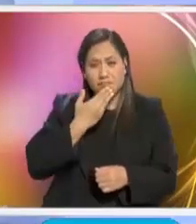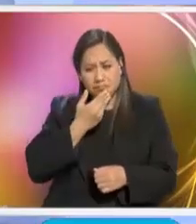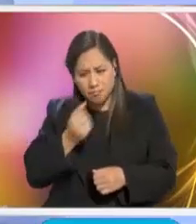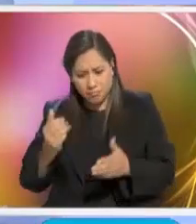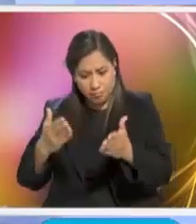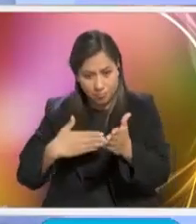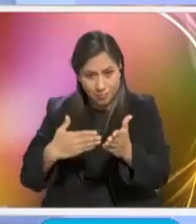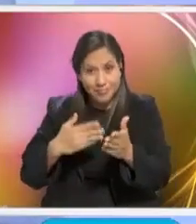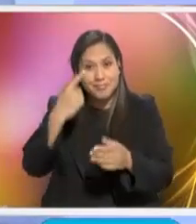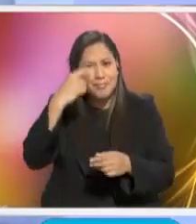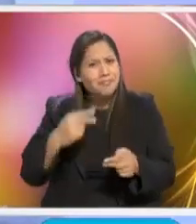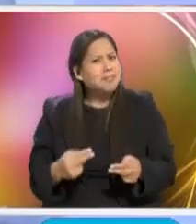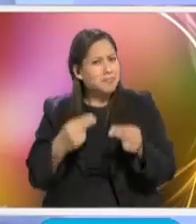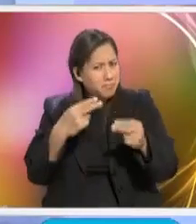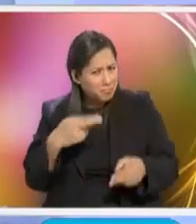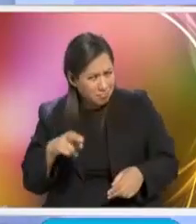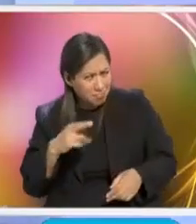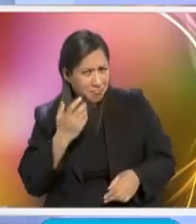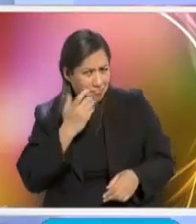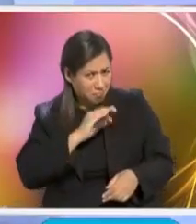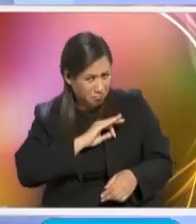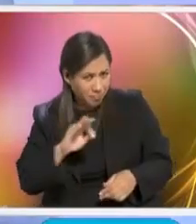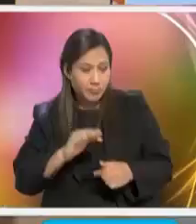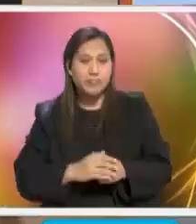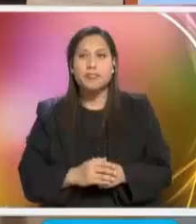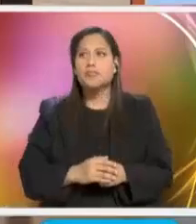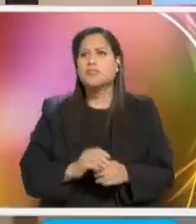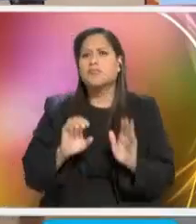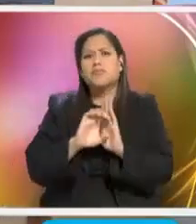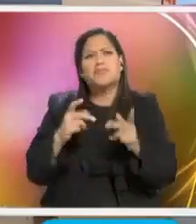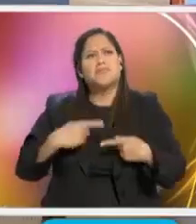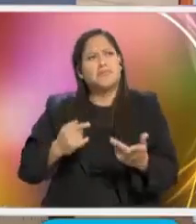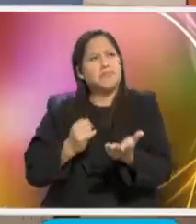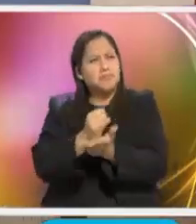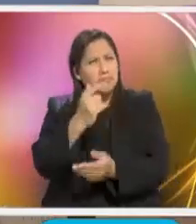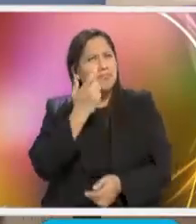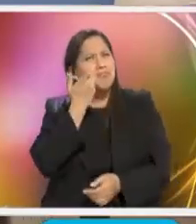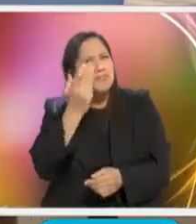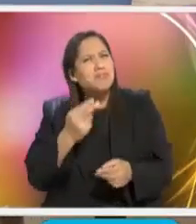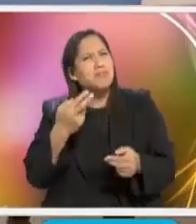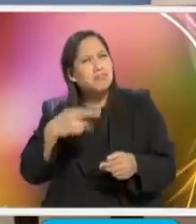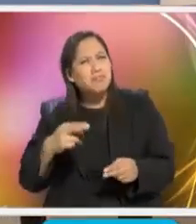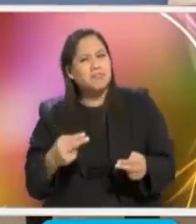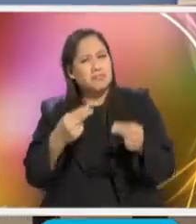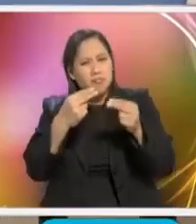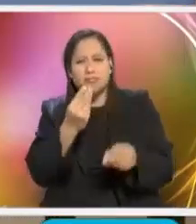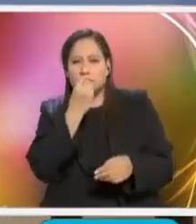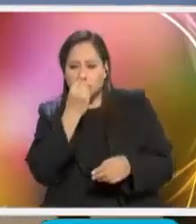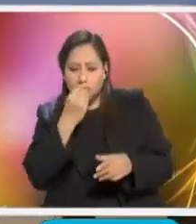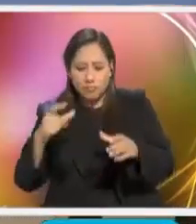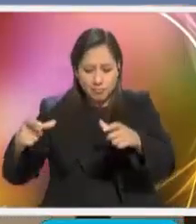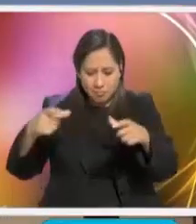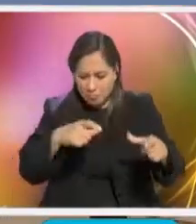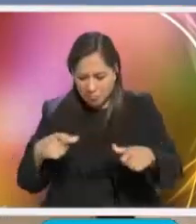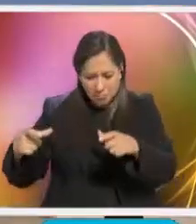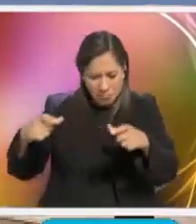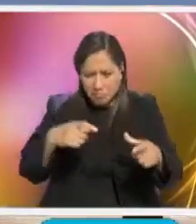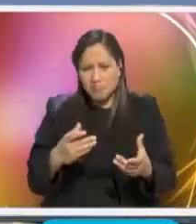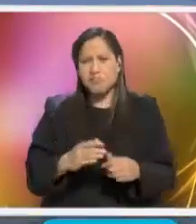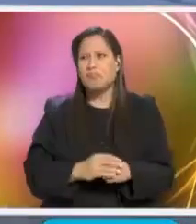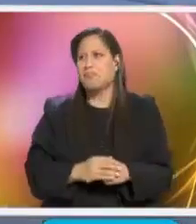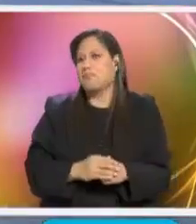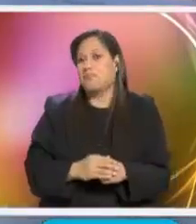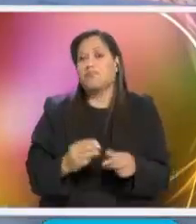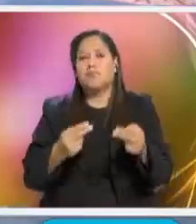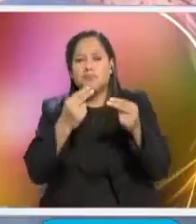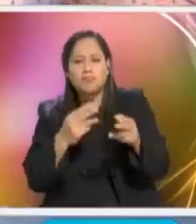ejemplo, en este caso, la gente que quiera animarse a poner un negocio de comida, ya sea una comida corrida, un local